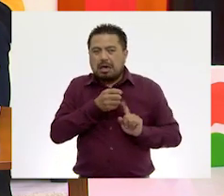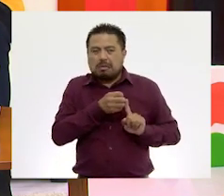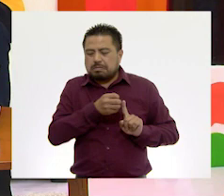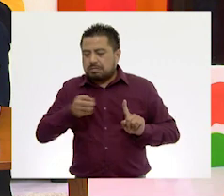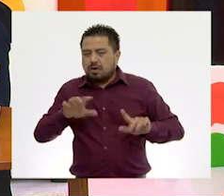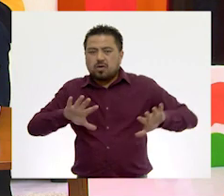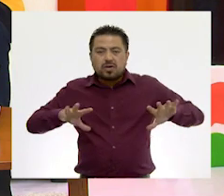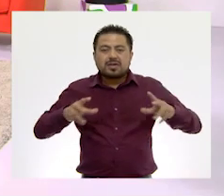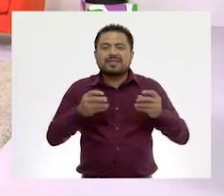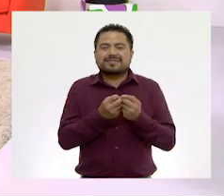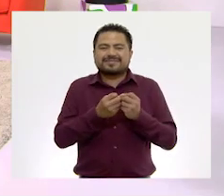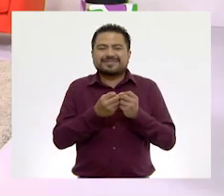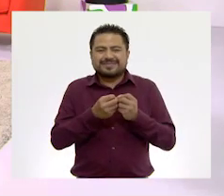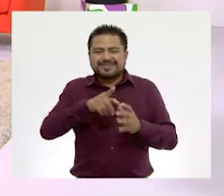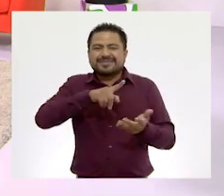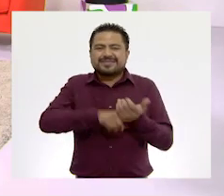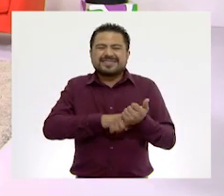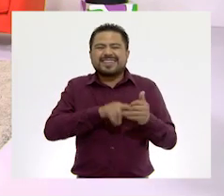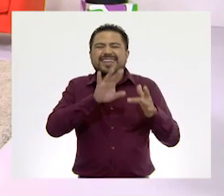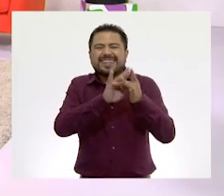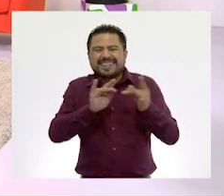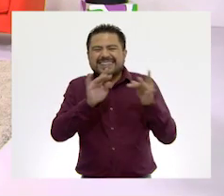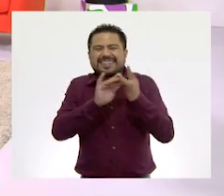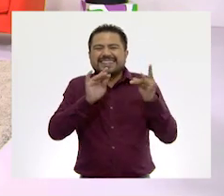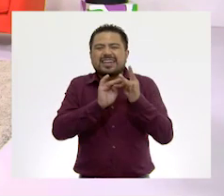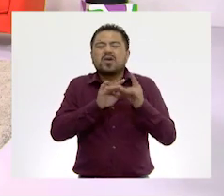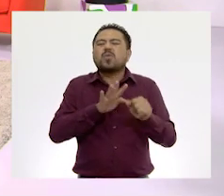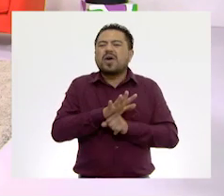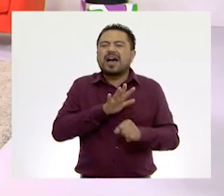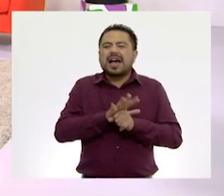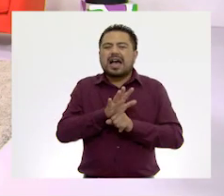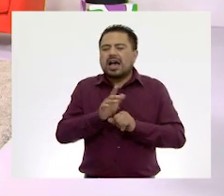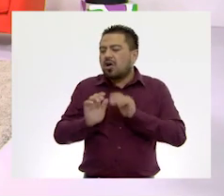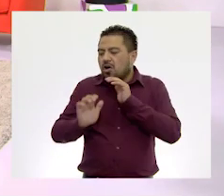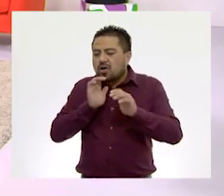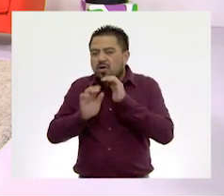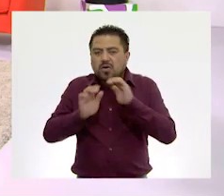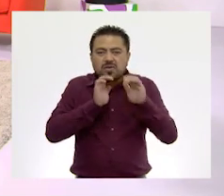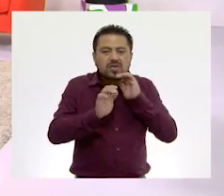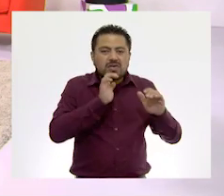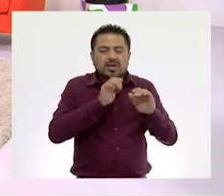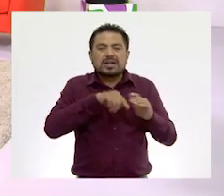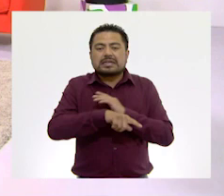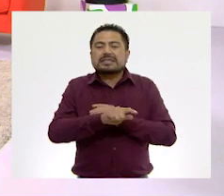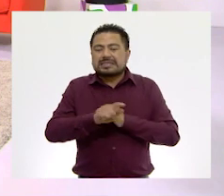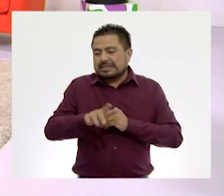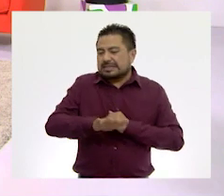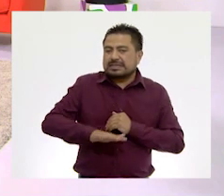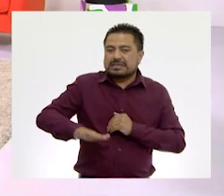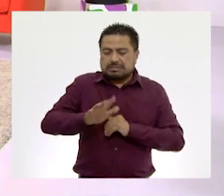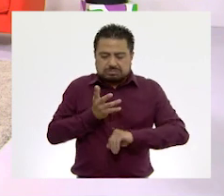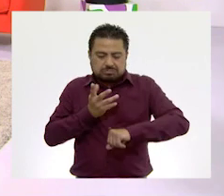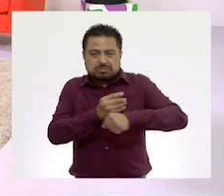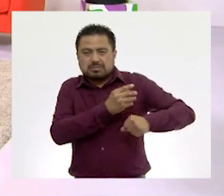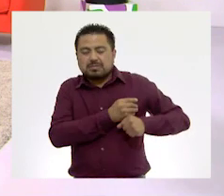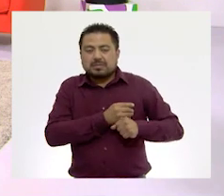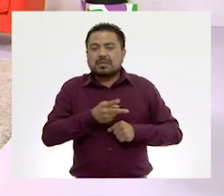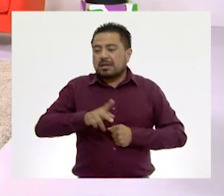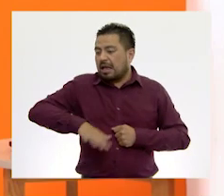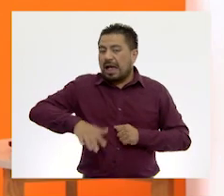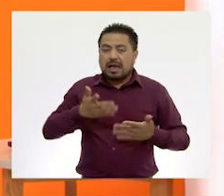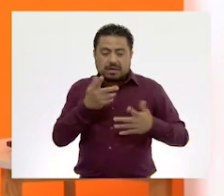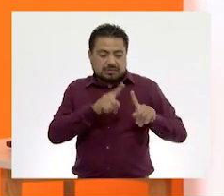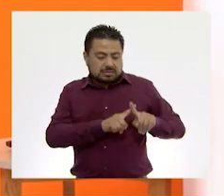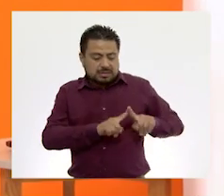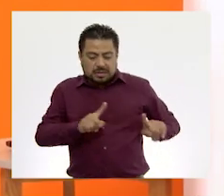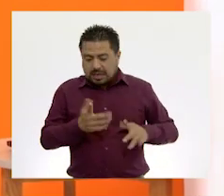propia, ¿no? Entonces es un código que mediante el cual se van comunicando y a lo mejor crean ciertos mensajes. Sin embargo, distinta a la lengua